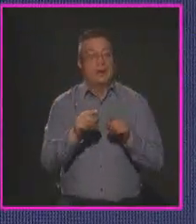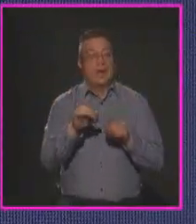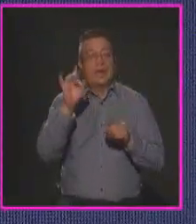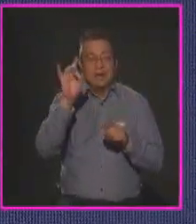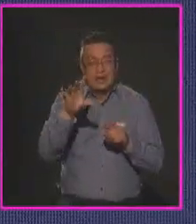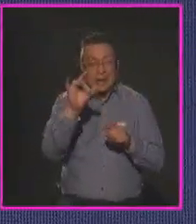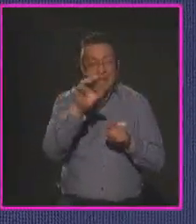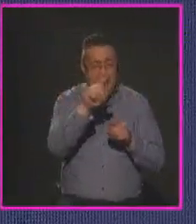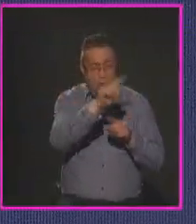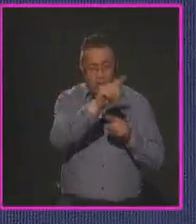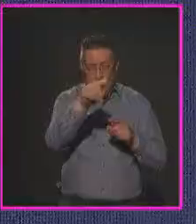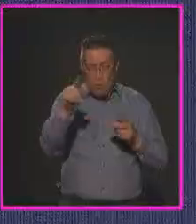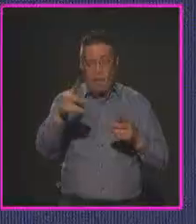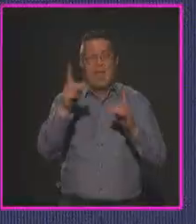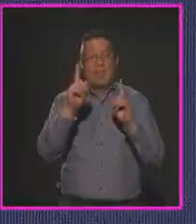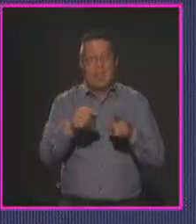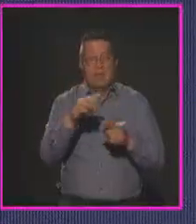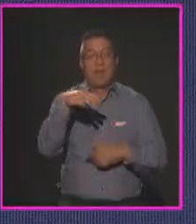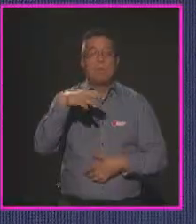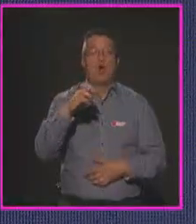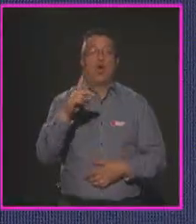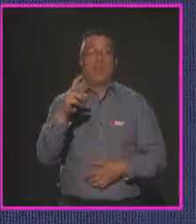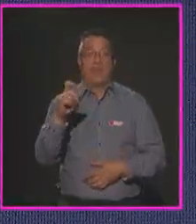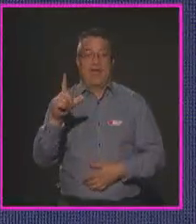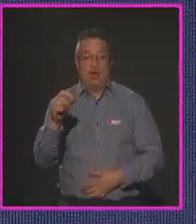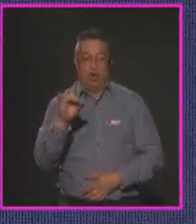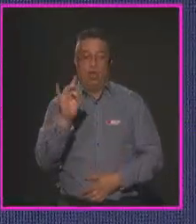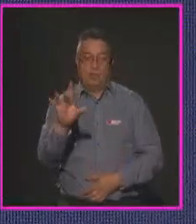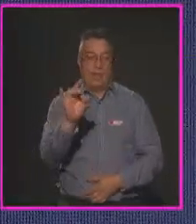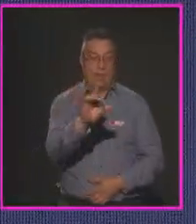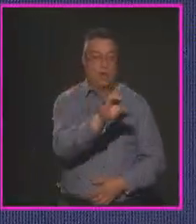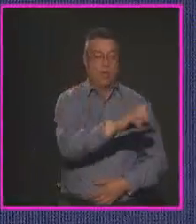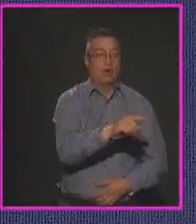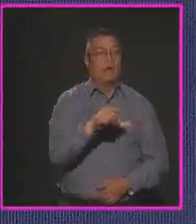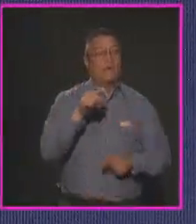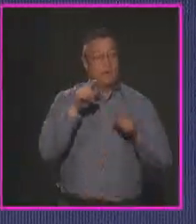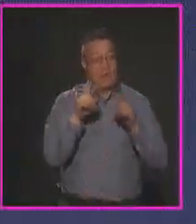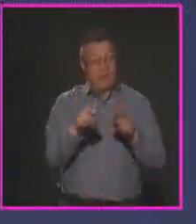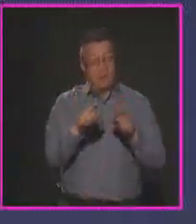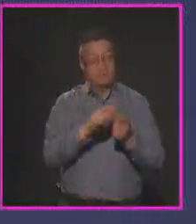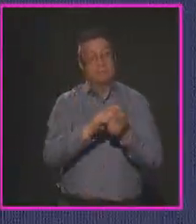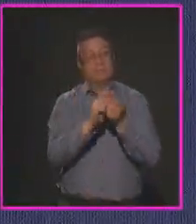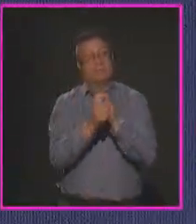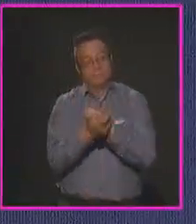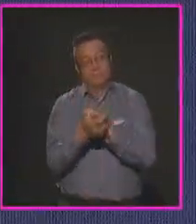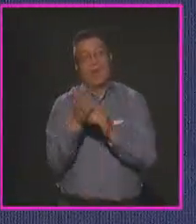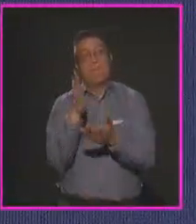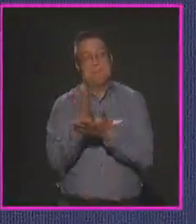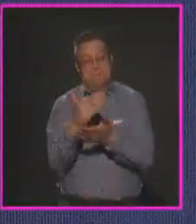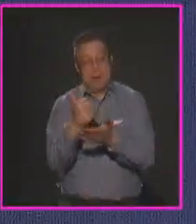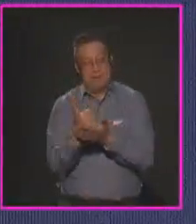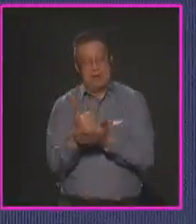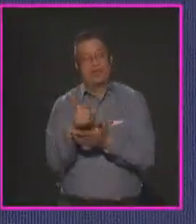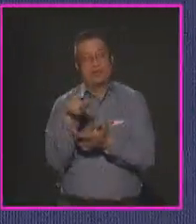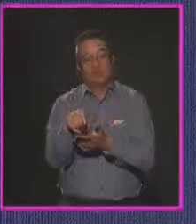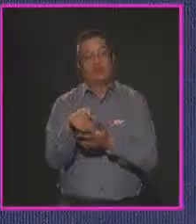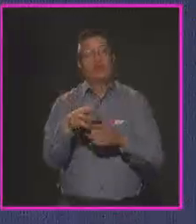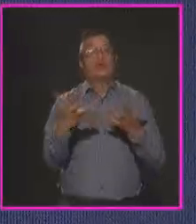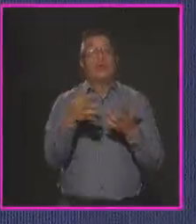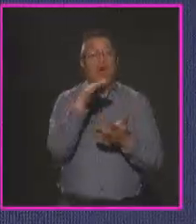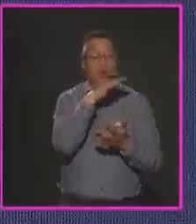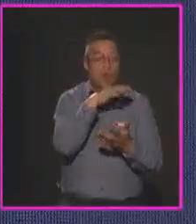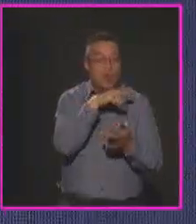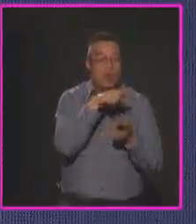cuenca en Chile debería tener su modelo, ¿cierto? Entonces, eso nos da paso a una planificación de los recursos